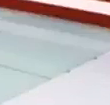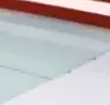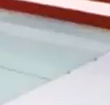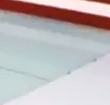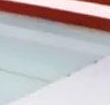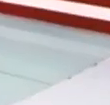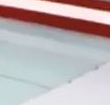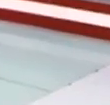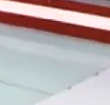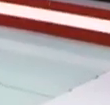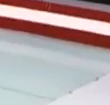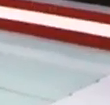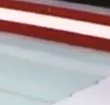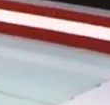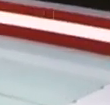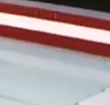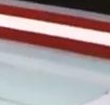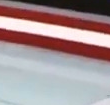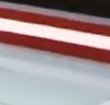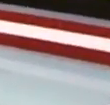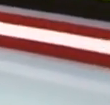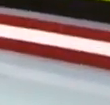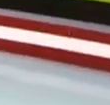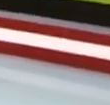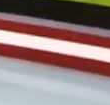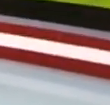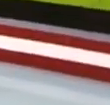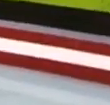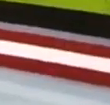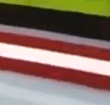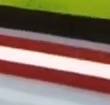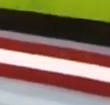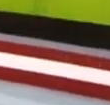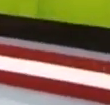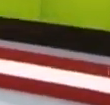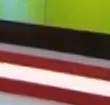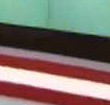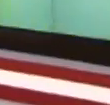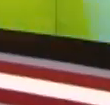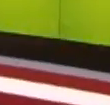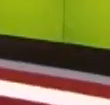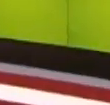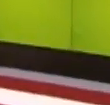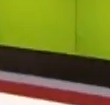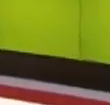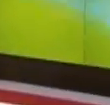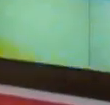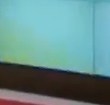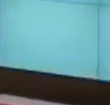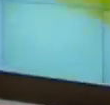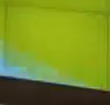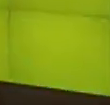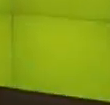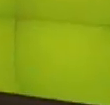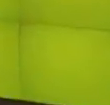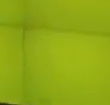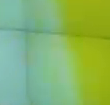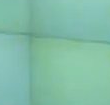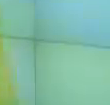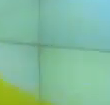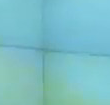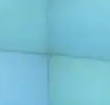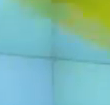vamos a hacer en este momento establecer contacto con la sede principal del Partido Socialista Unido de Venezuela, que hoy se reúne, como es costumbre, todos los lunes.